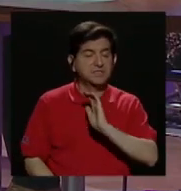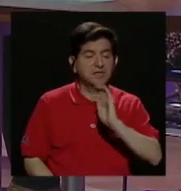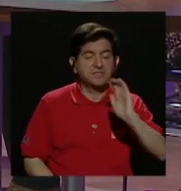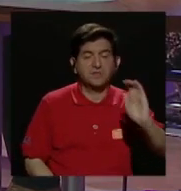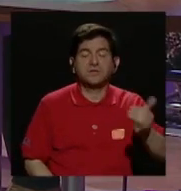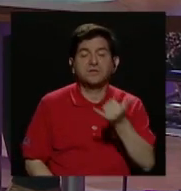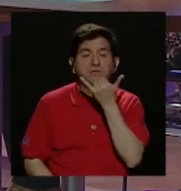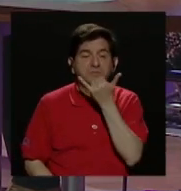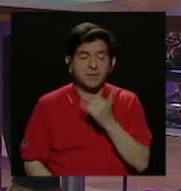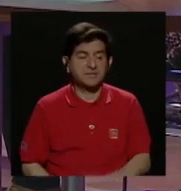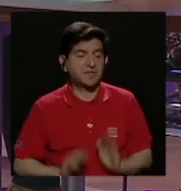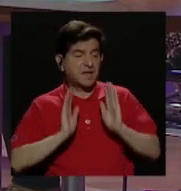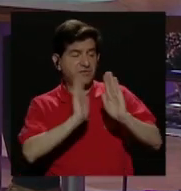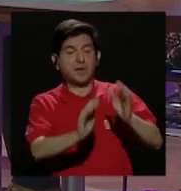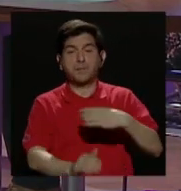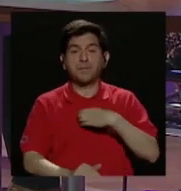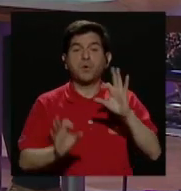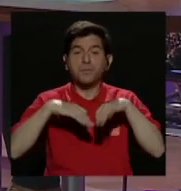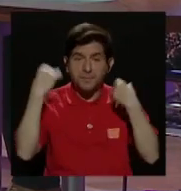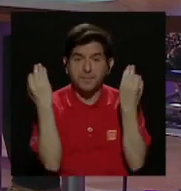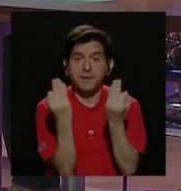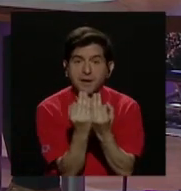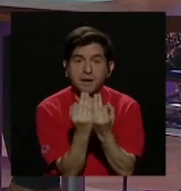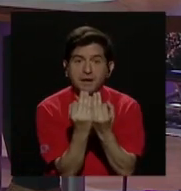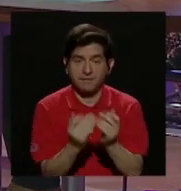es el rechazo de su propia familia, que es